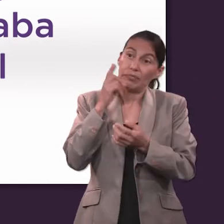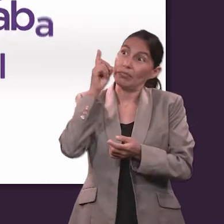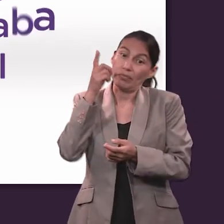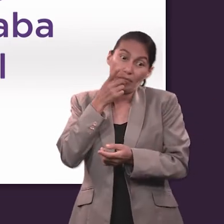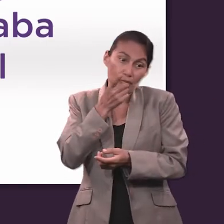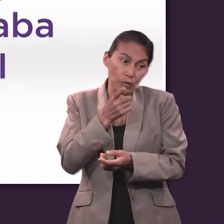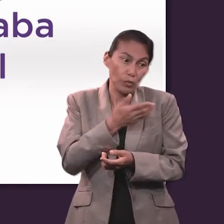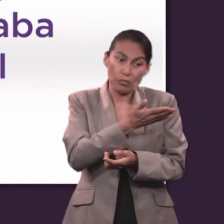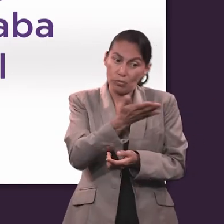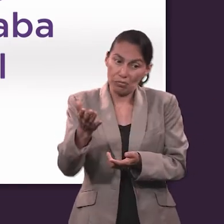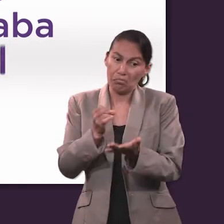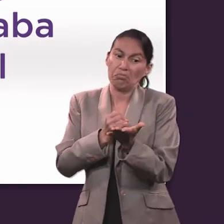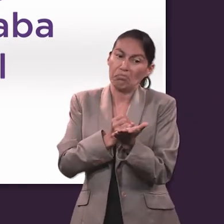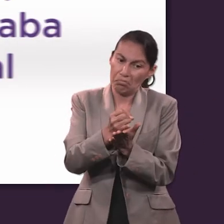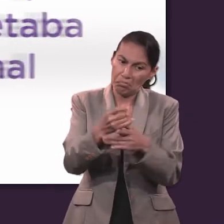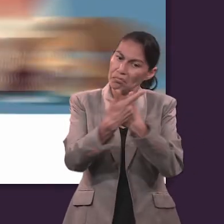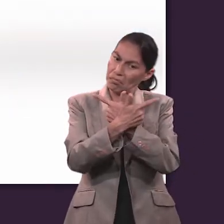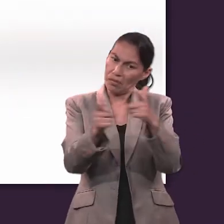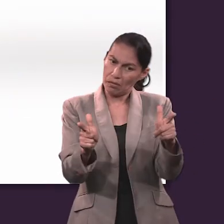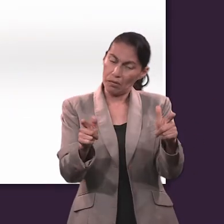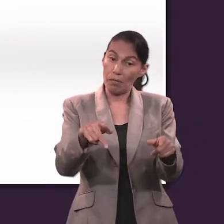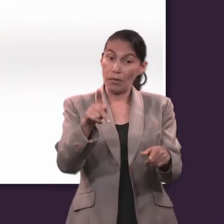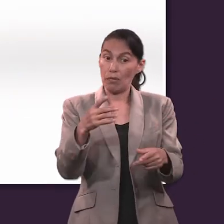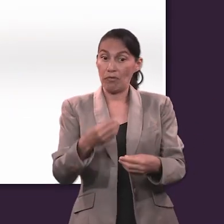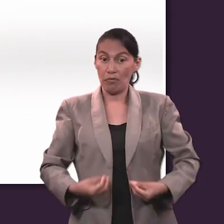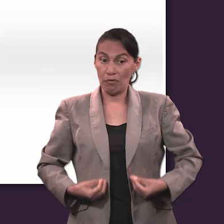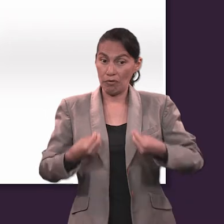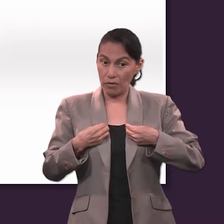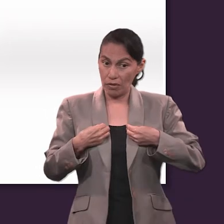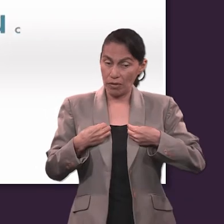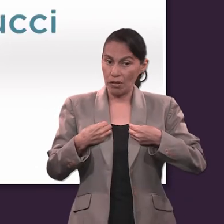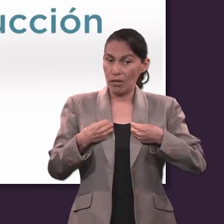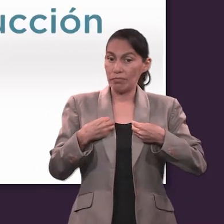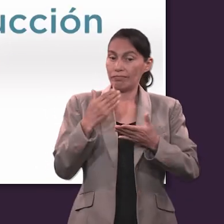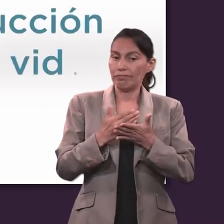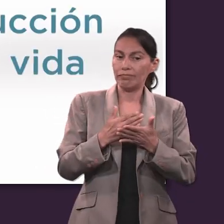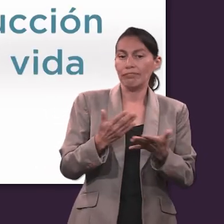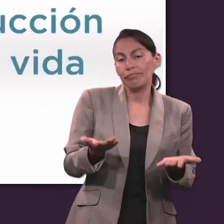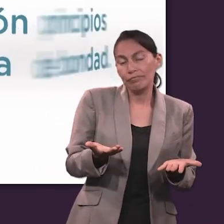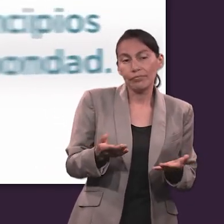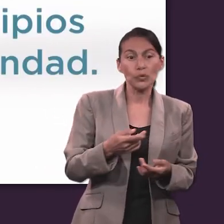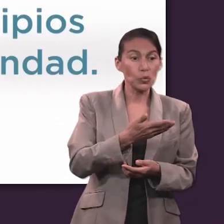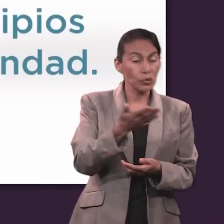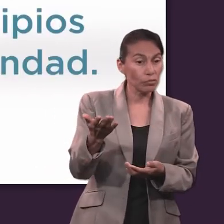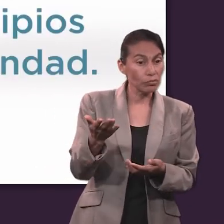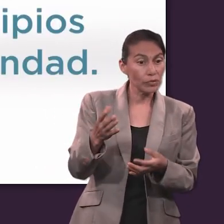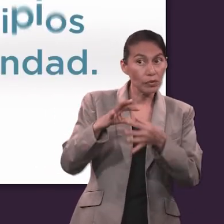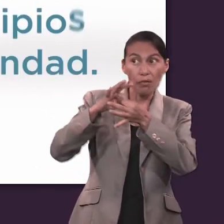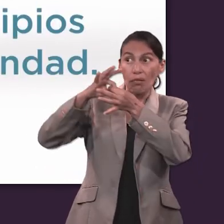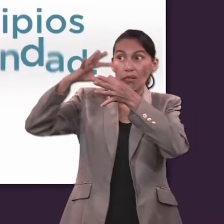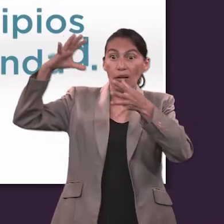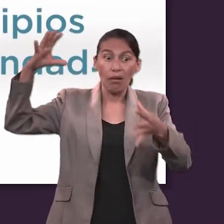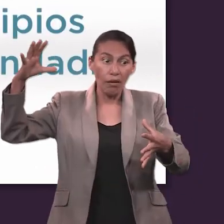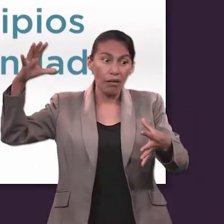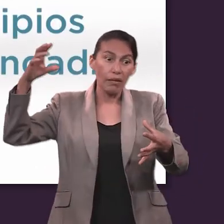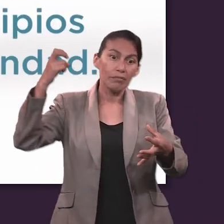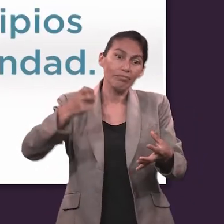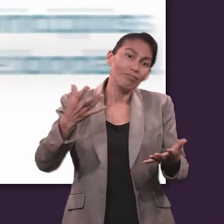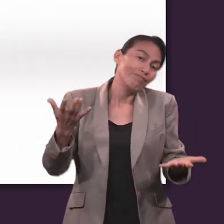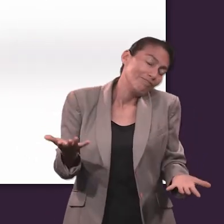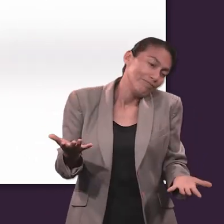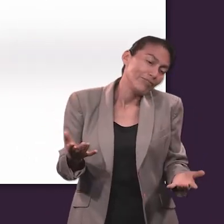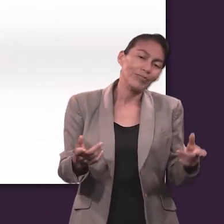que respetaba la libertad personal, pero que no podía condonar la destrucción de la vida, sus valores y sus principios de